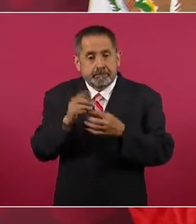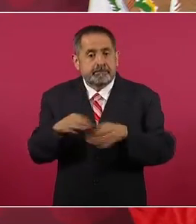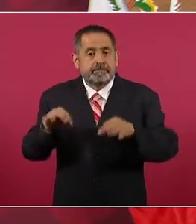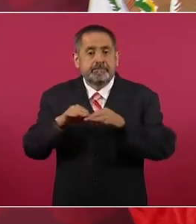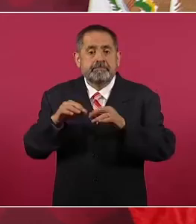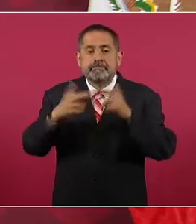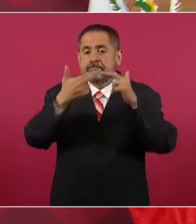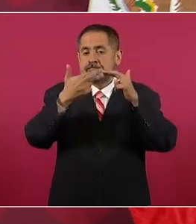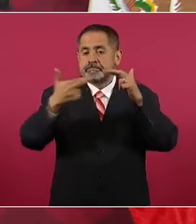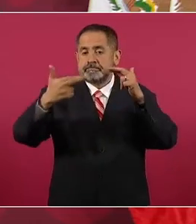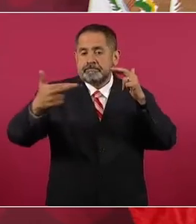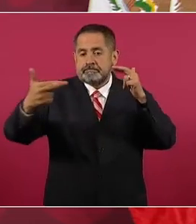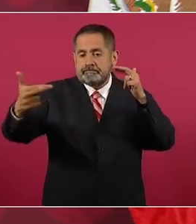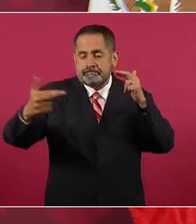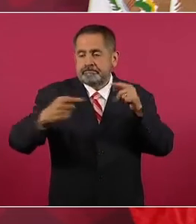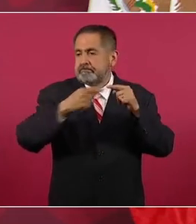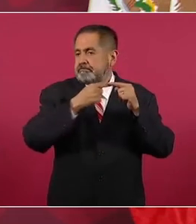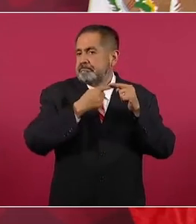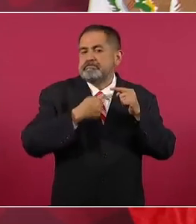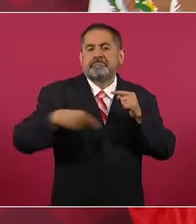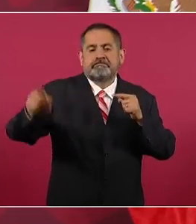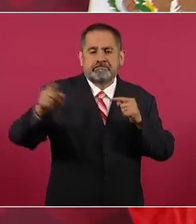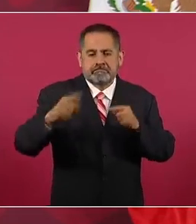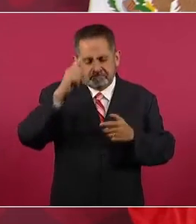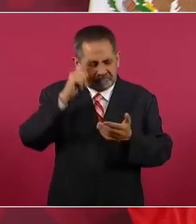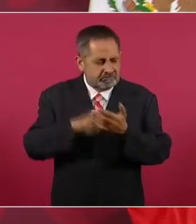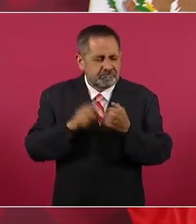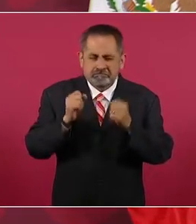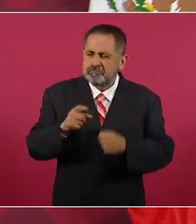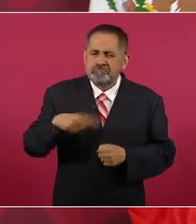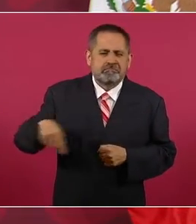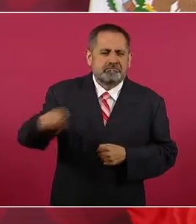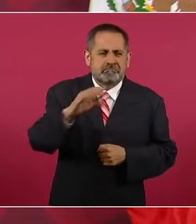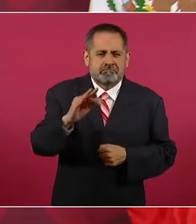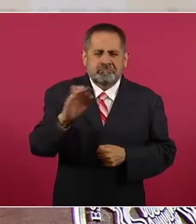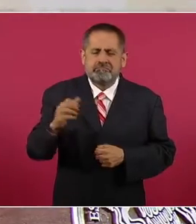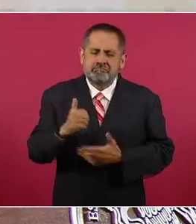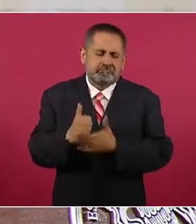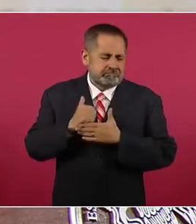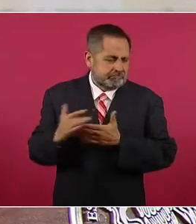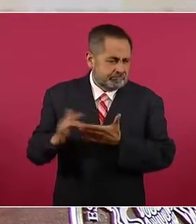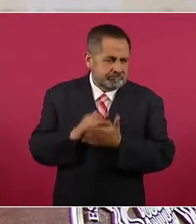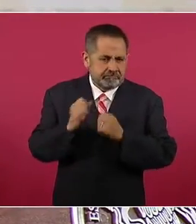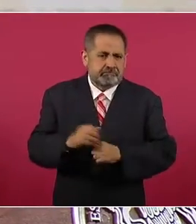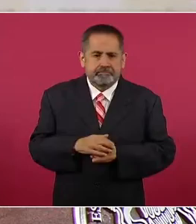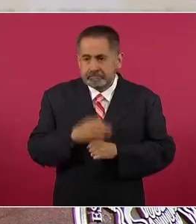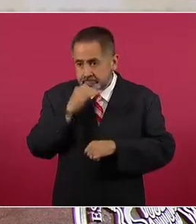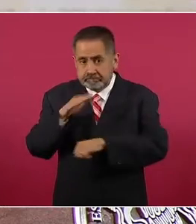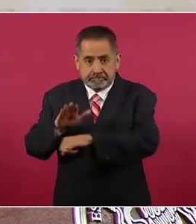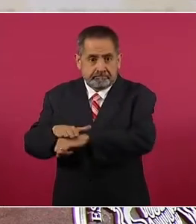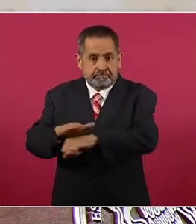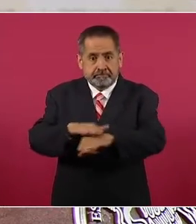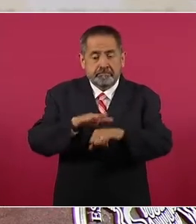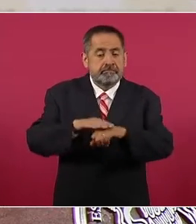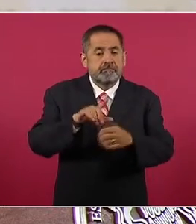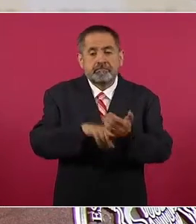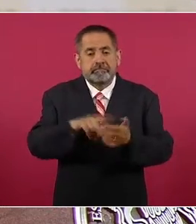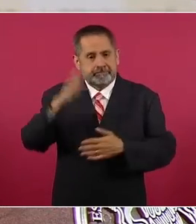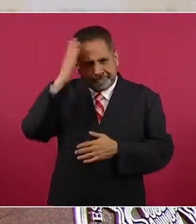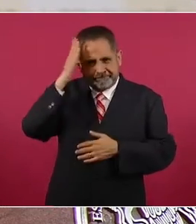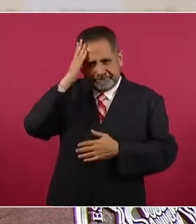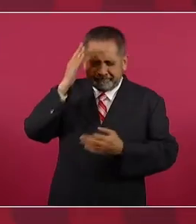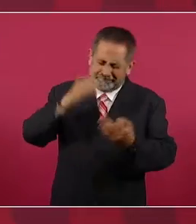Y estoy seguro que nos van a apoyar. Y aprovecho para hacerles el llamado a los dirigentes sindicales, a